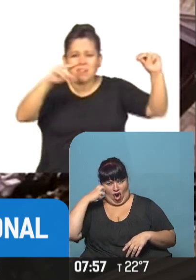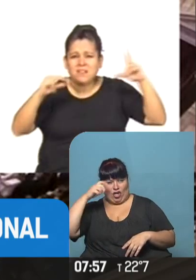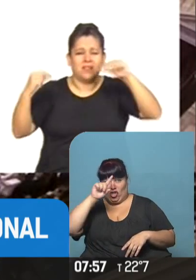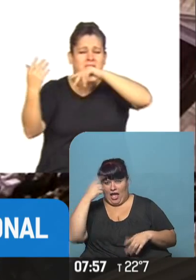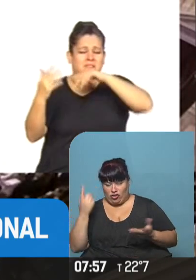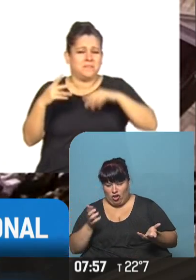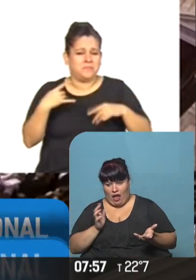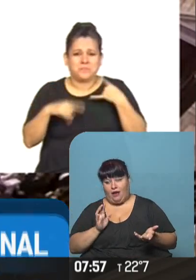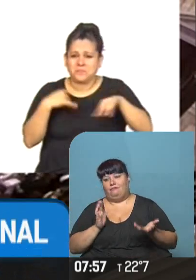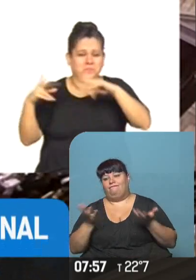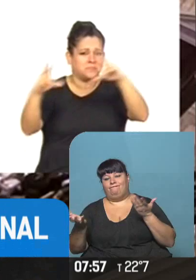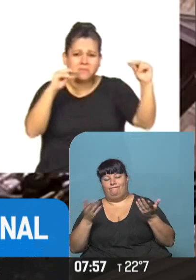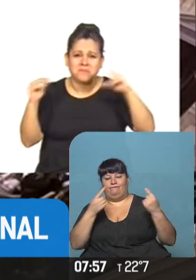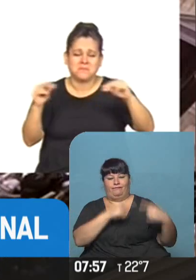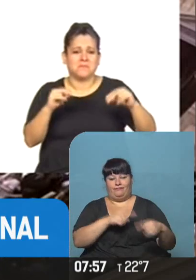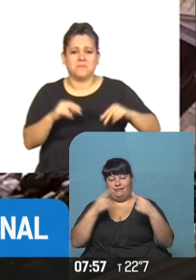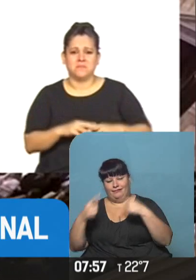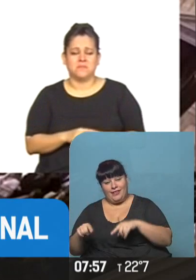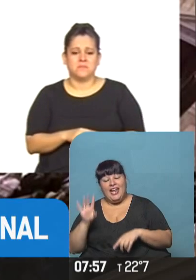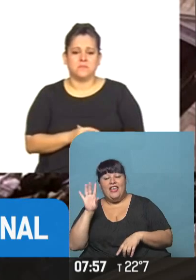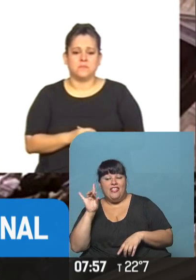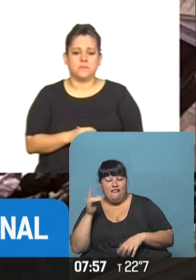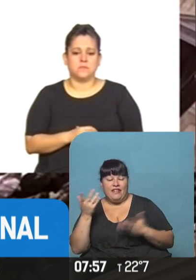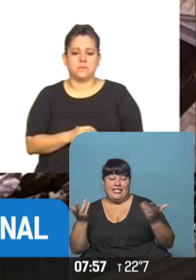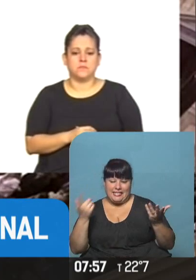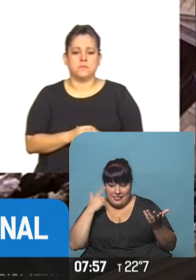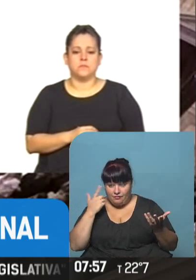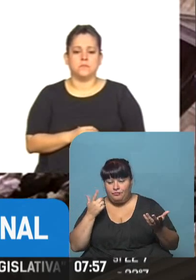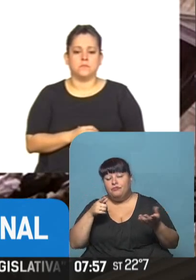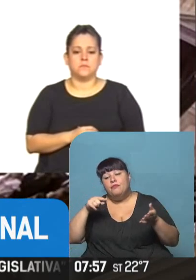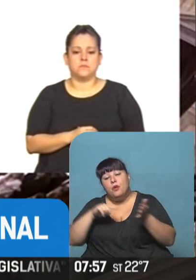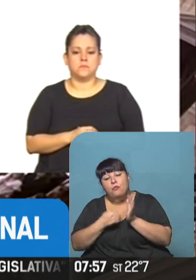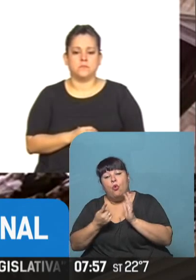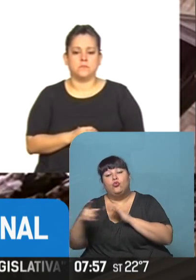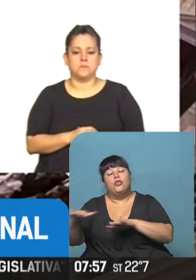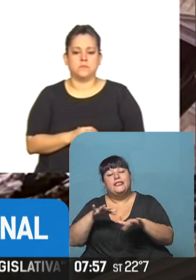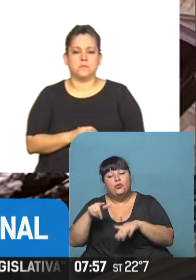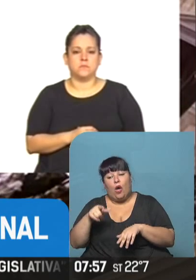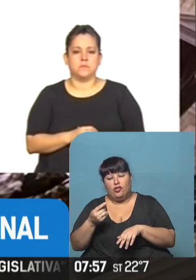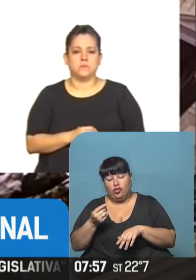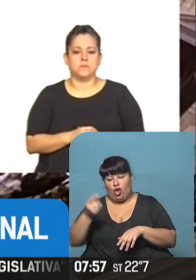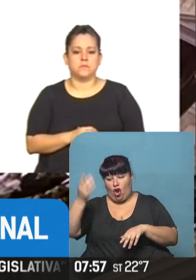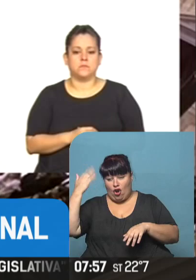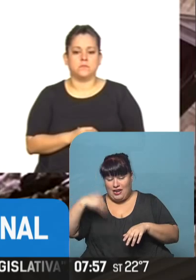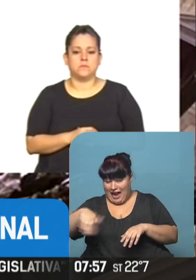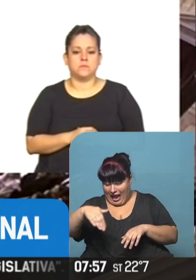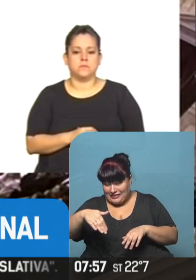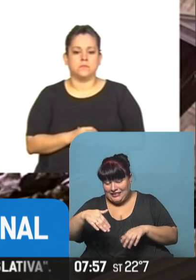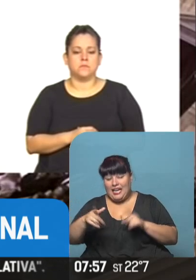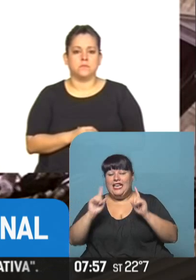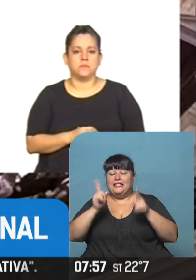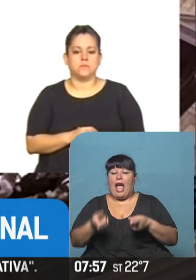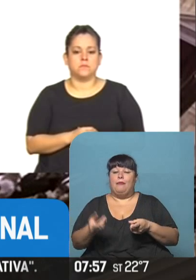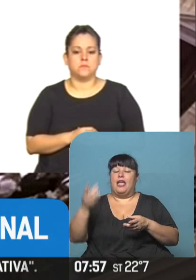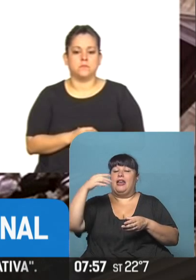la Nación. Entonces, complicado es por donde lo mire, Fernando. El tema es que la situación que se dio en la calle, la situación que